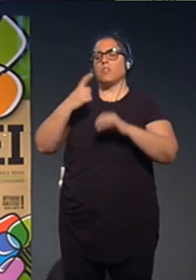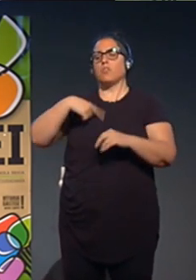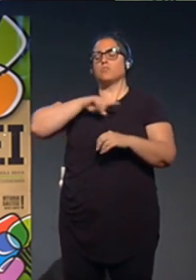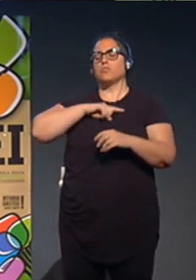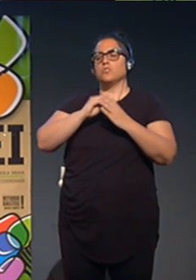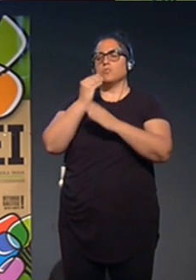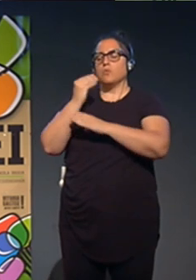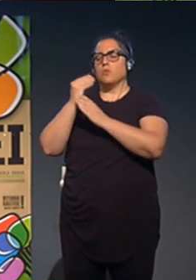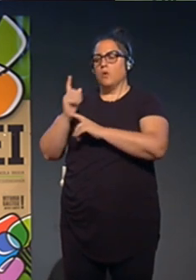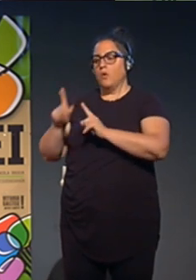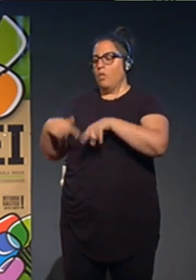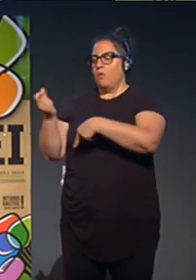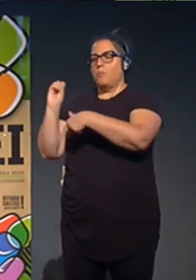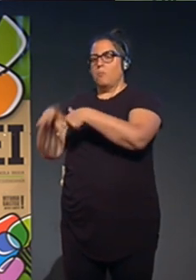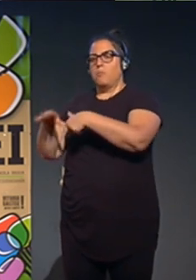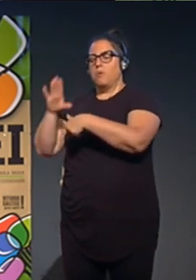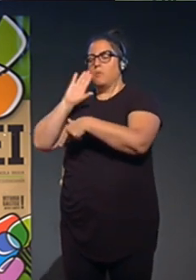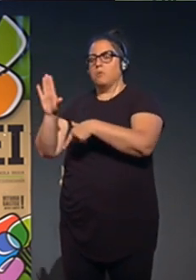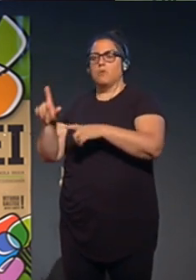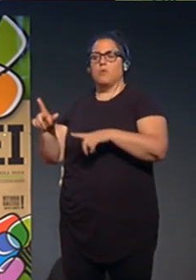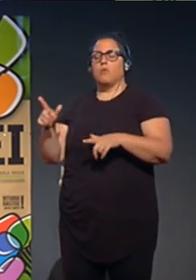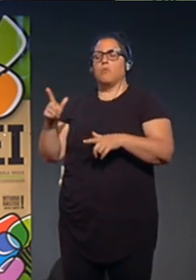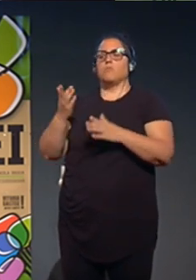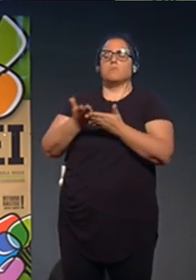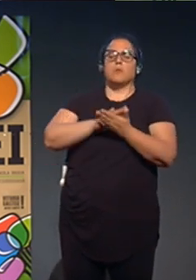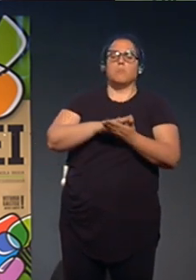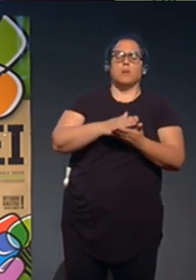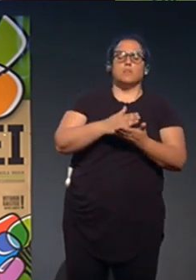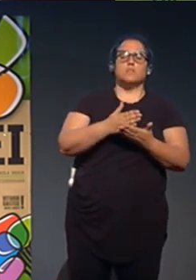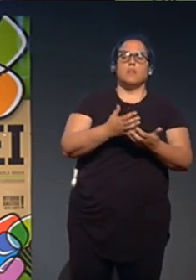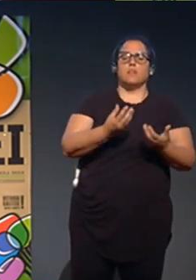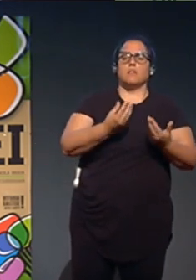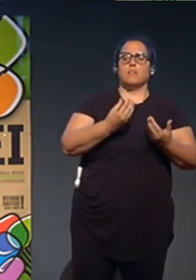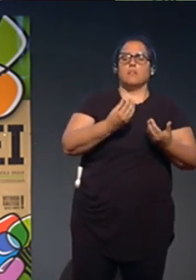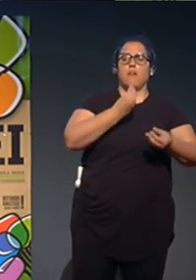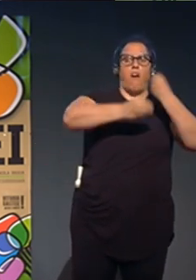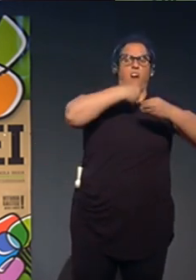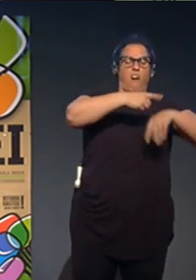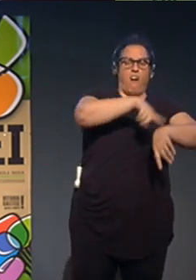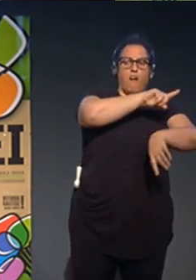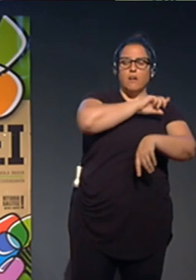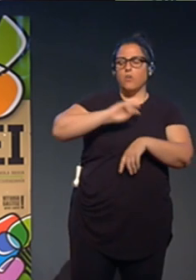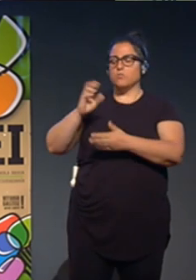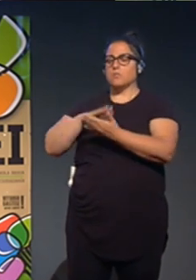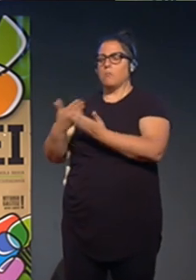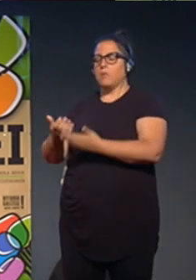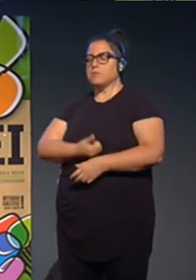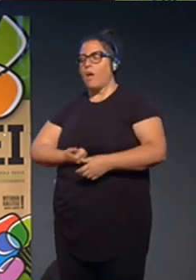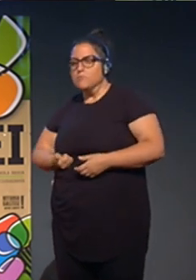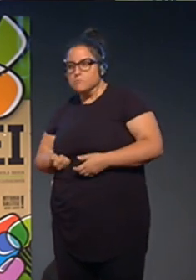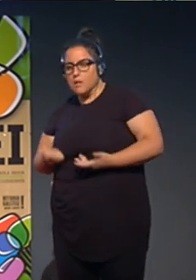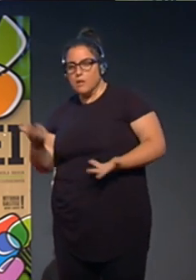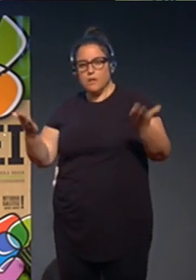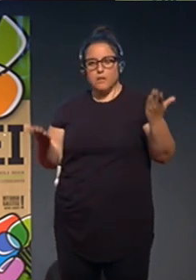tire que estemos sobrealimentado a parte de la población mientras otras se mu quiere decir cualquiera internamente en su casa no lo haría entonces en la casa de todos